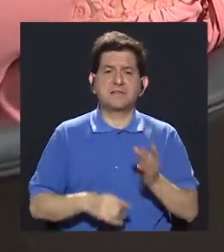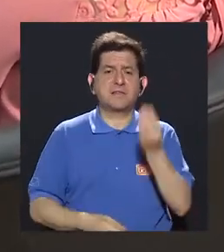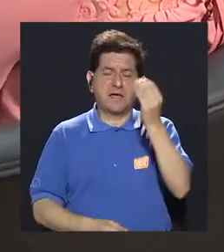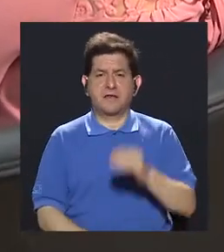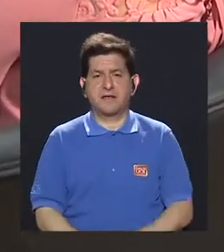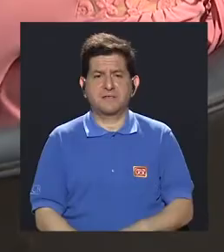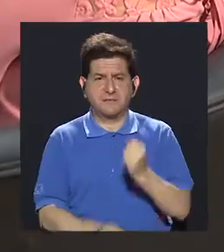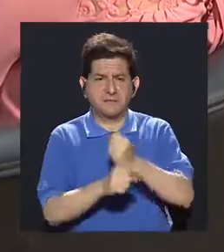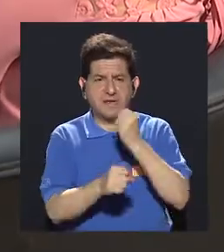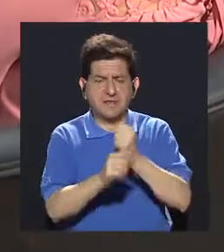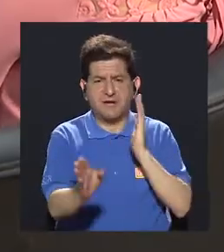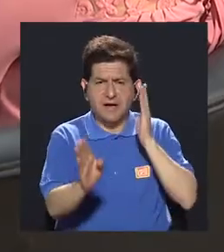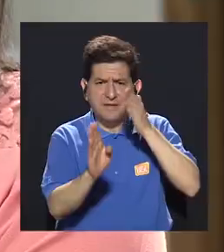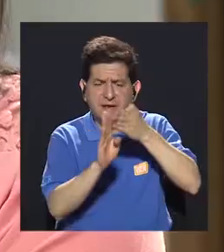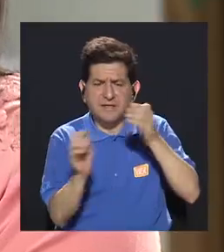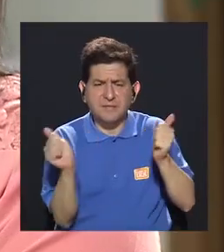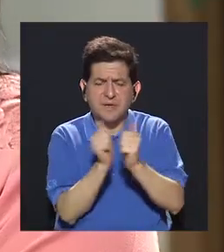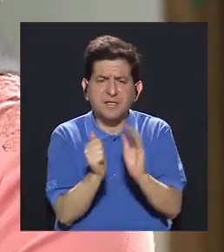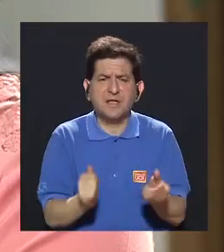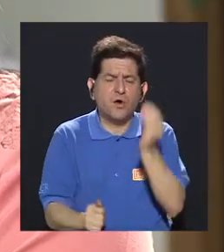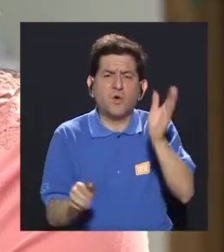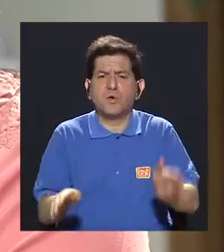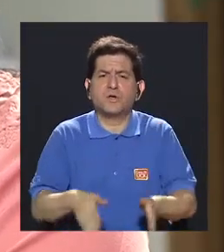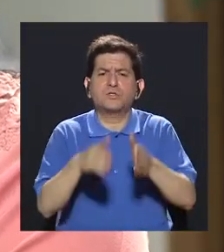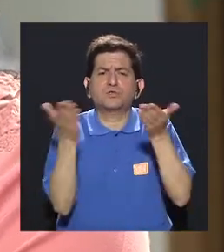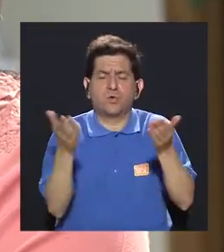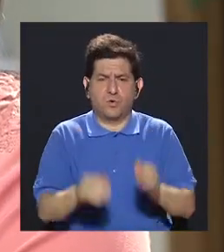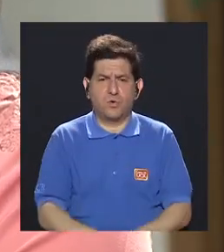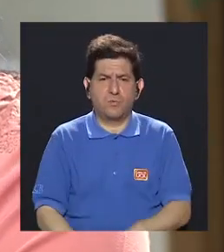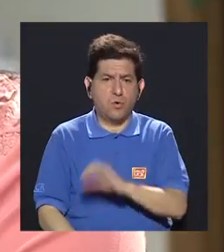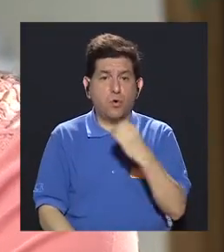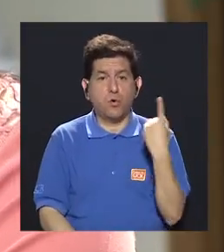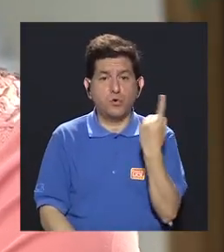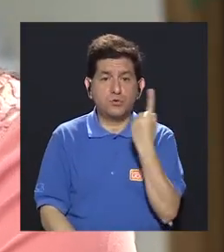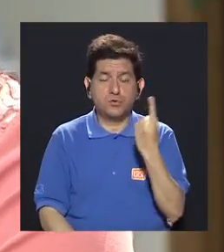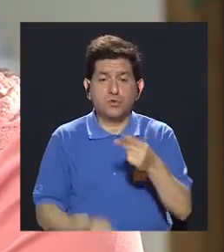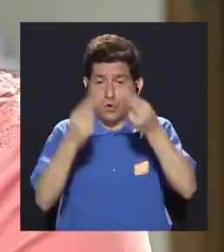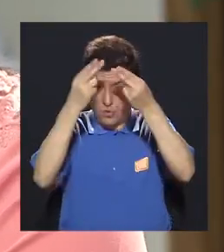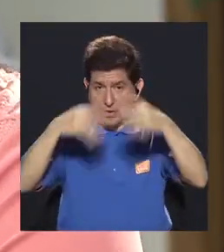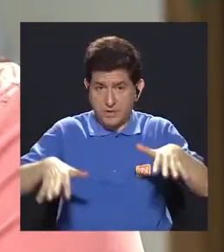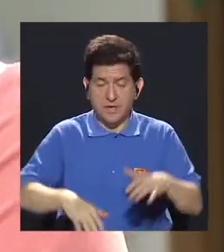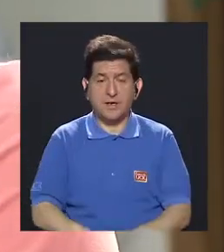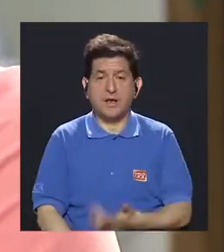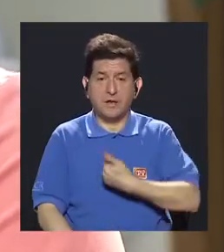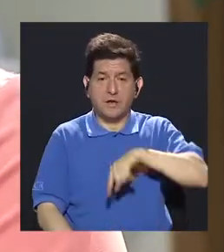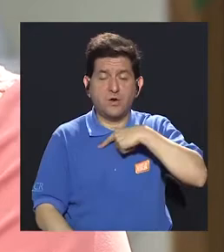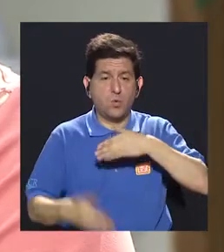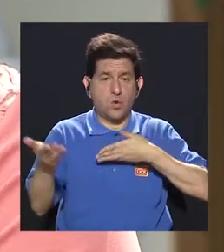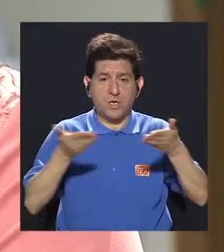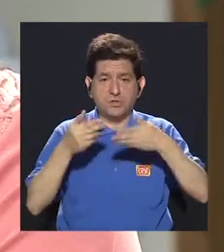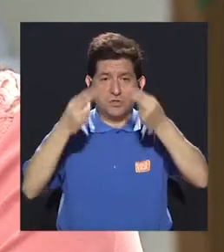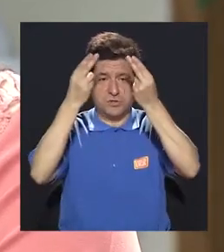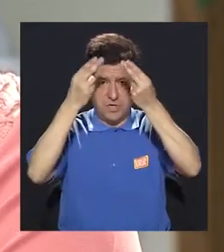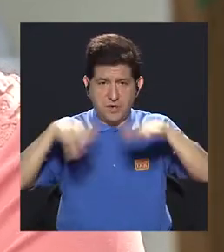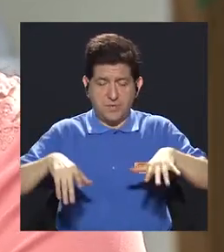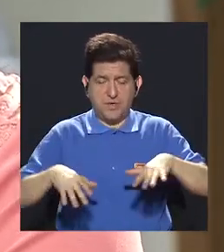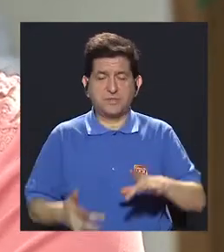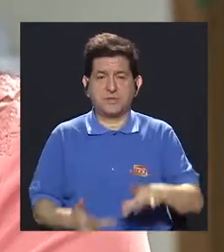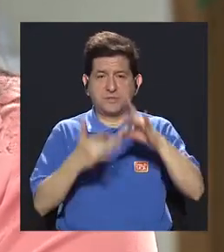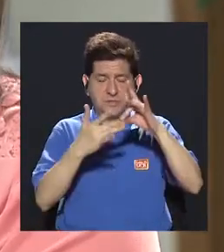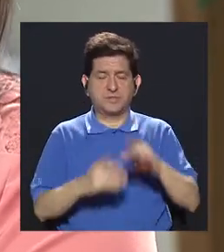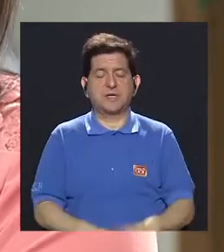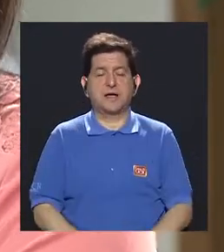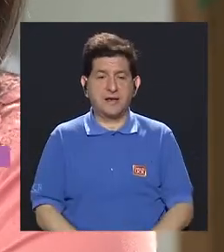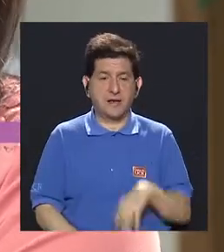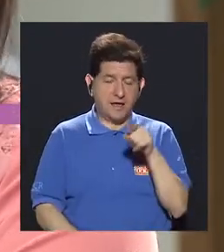y trabajan directamente con jóvenes, con los jóvenes. Sí, bueno. O es a través solo como en línea, ¿verdad? Sí, bueno, nuestros servicios son en línea, exclusivamente, a